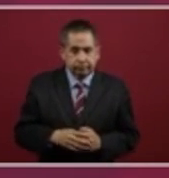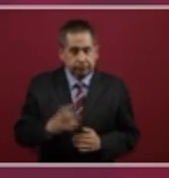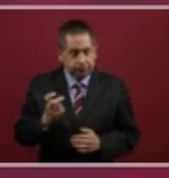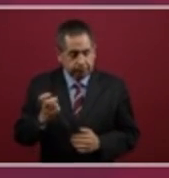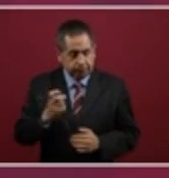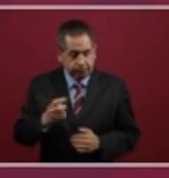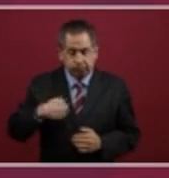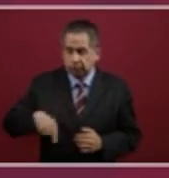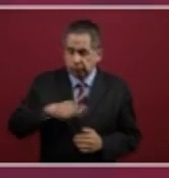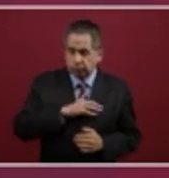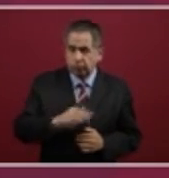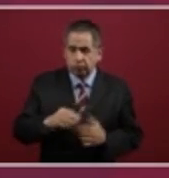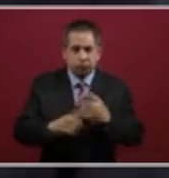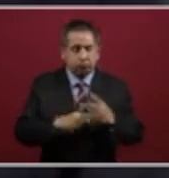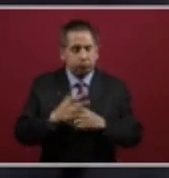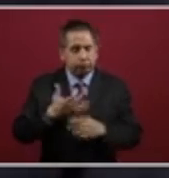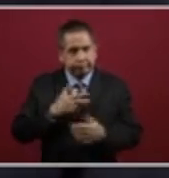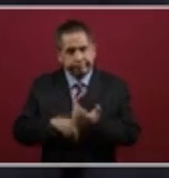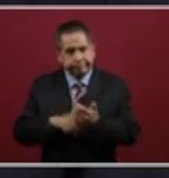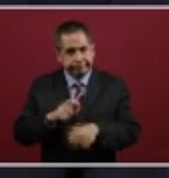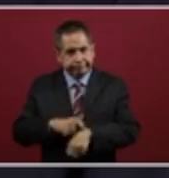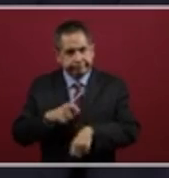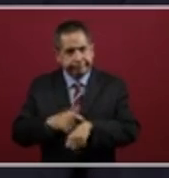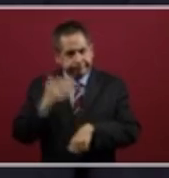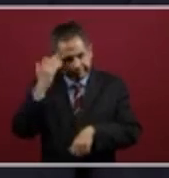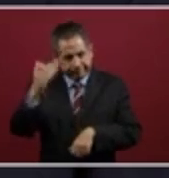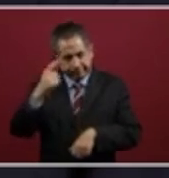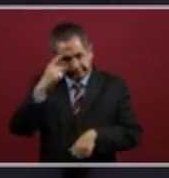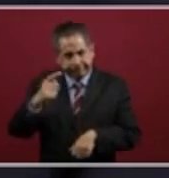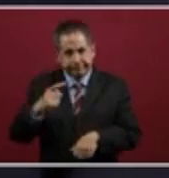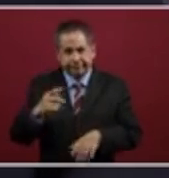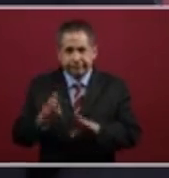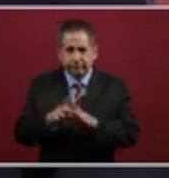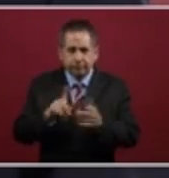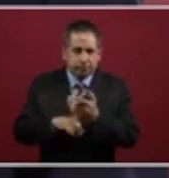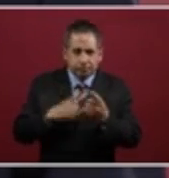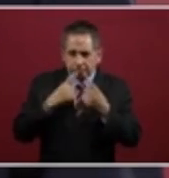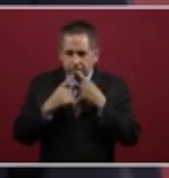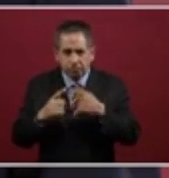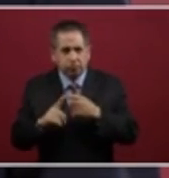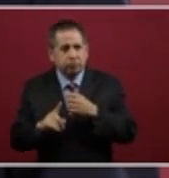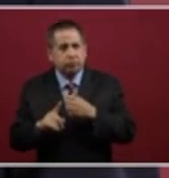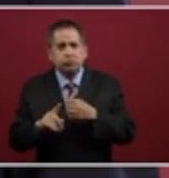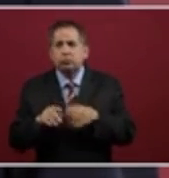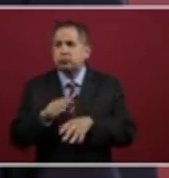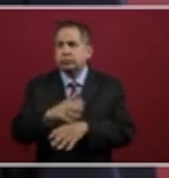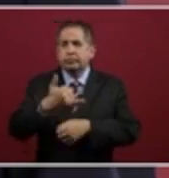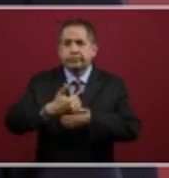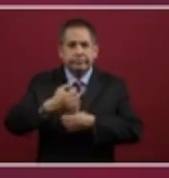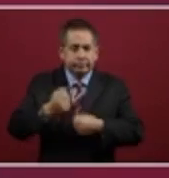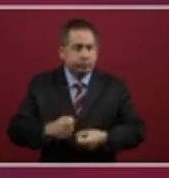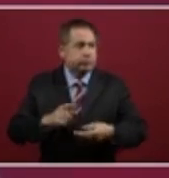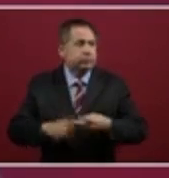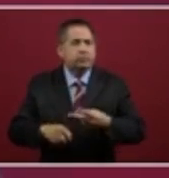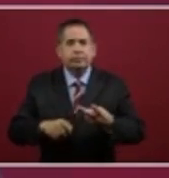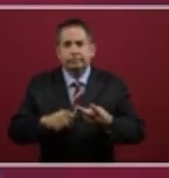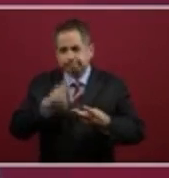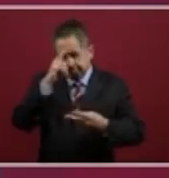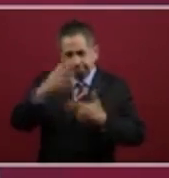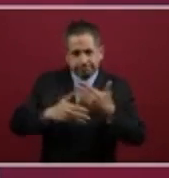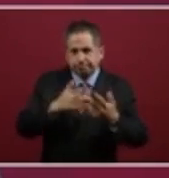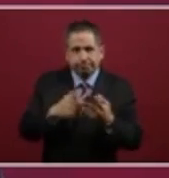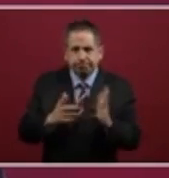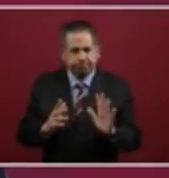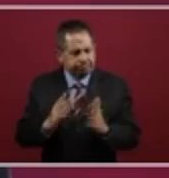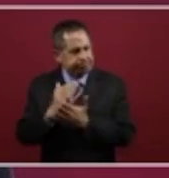podemos tener tiempo para resolver el grave problema de inseguridad y de la violencia, porque la gente, ¿sí?,